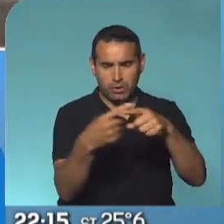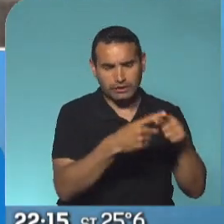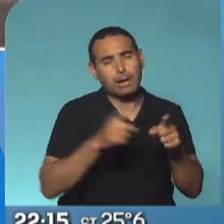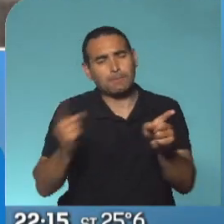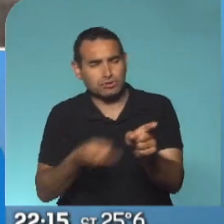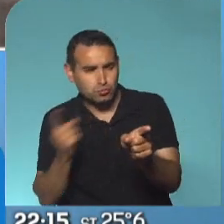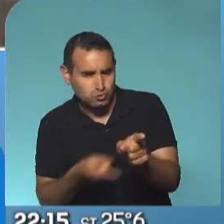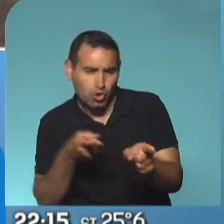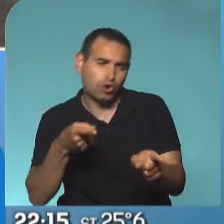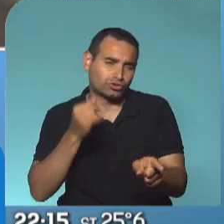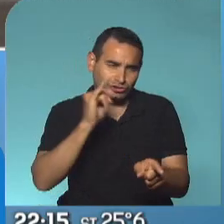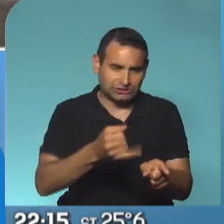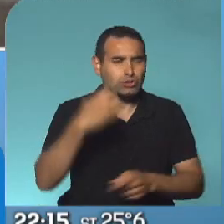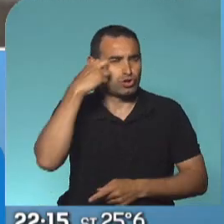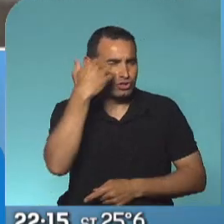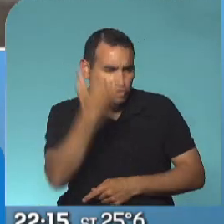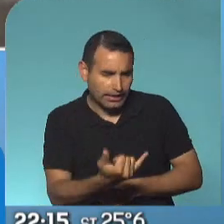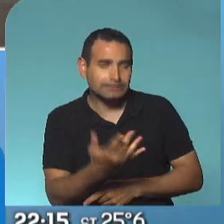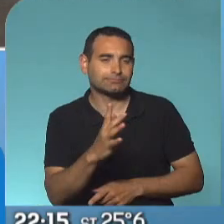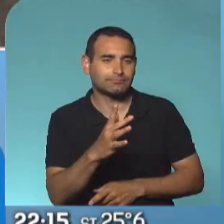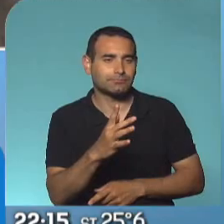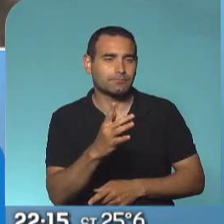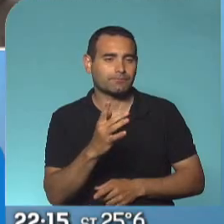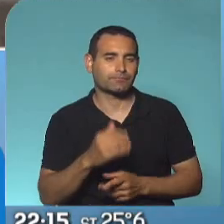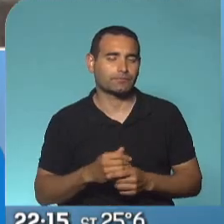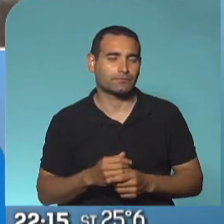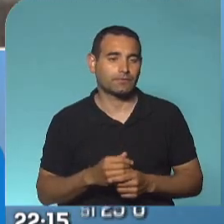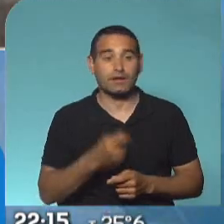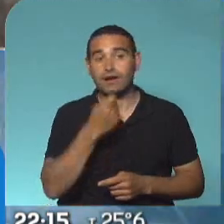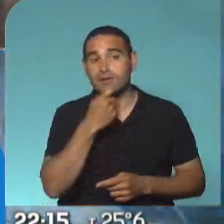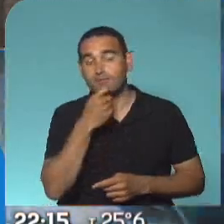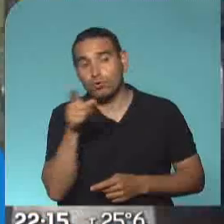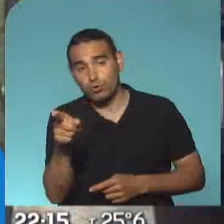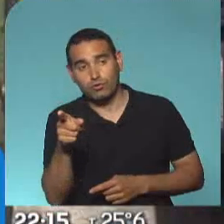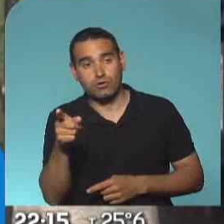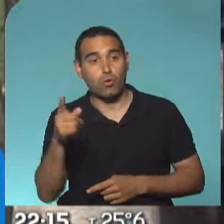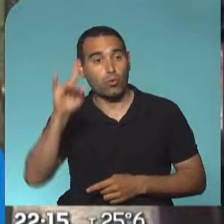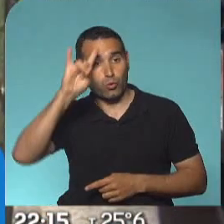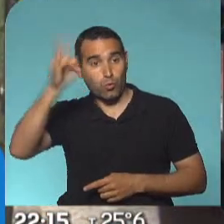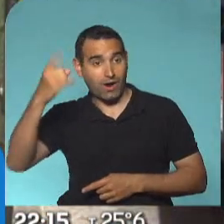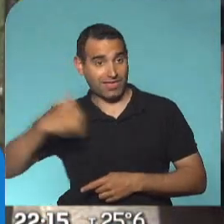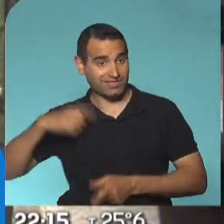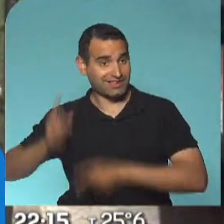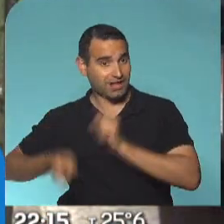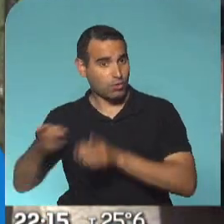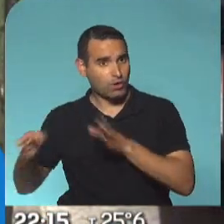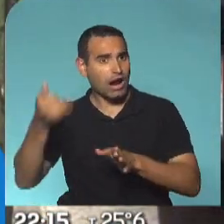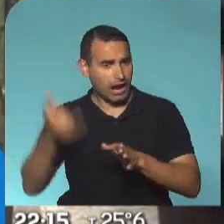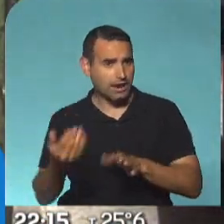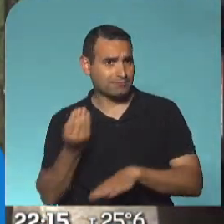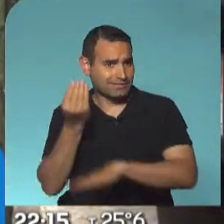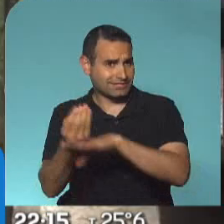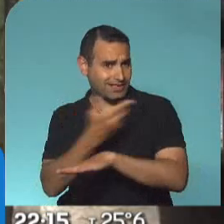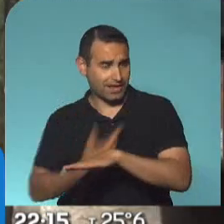persecución, sesgados, había congresos, ¿no? Si pensamos en la dictadura de Uruguay, los